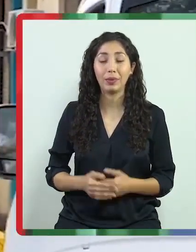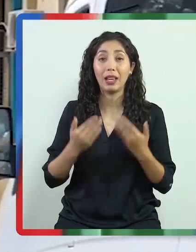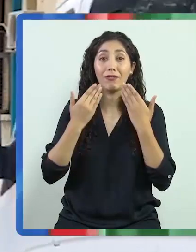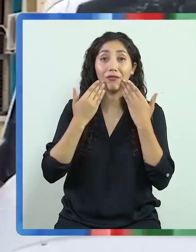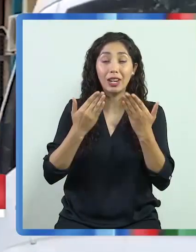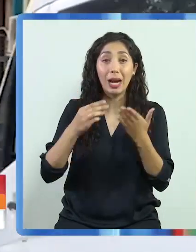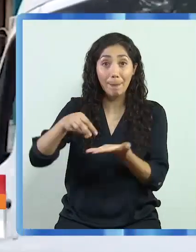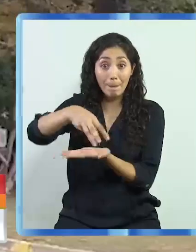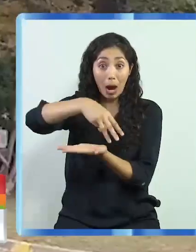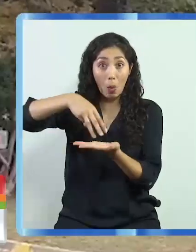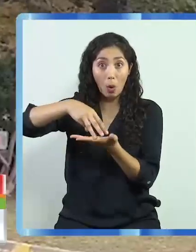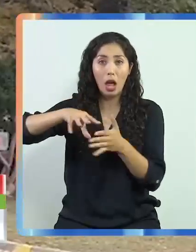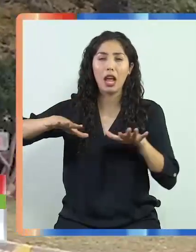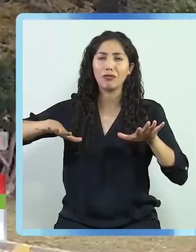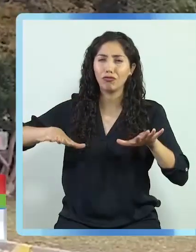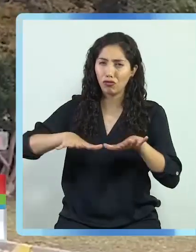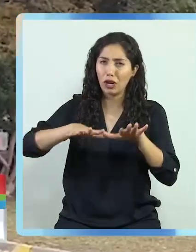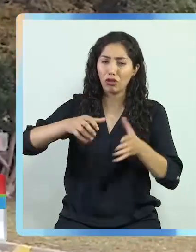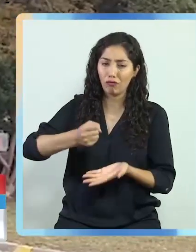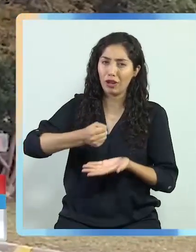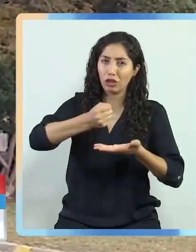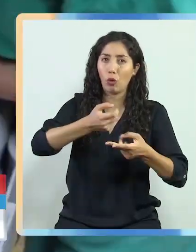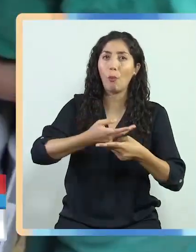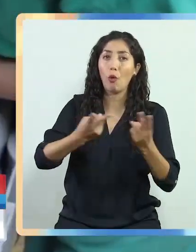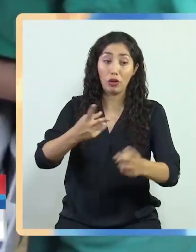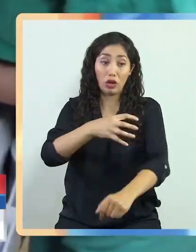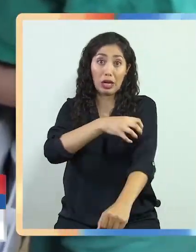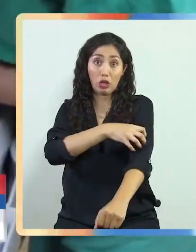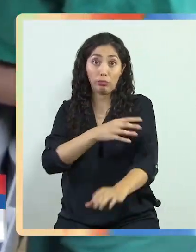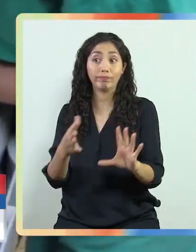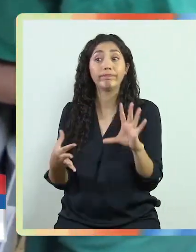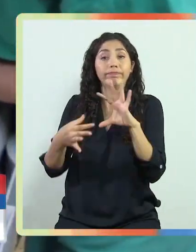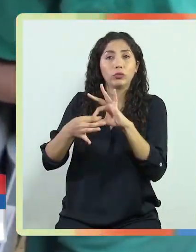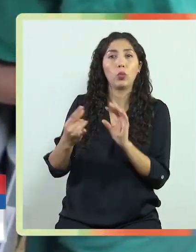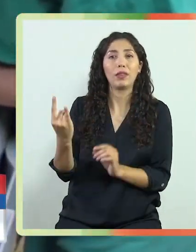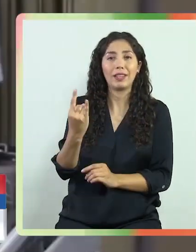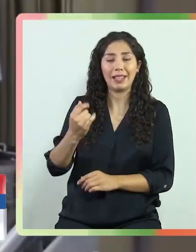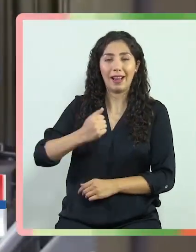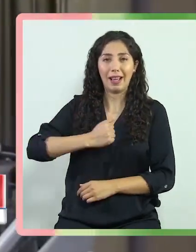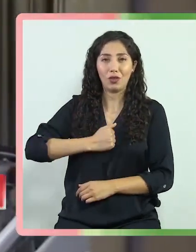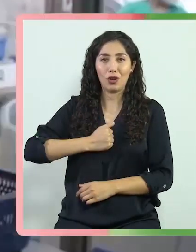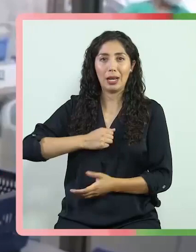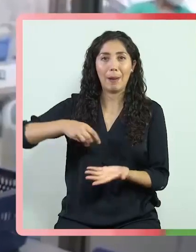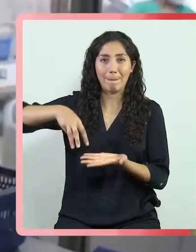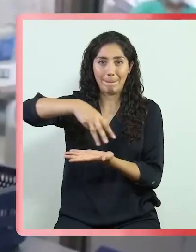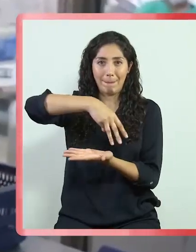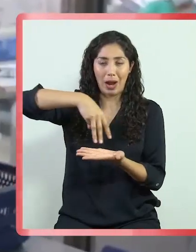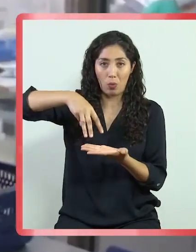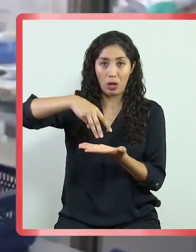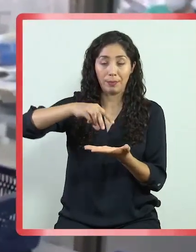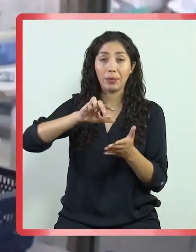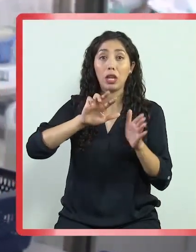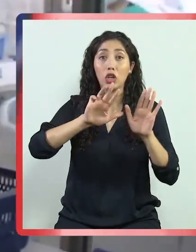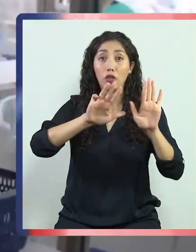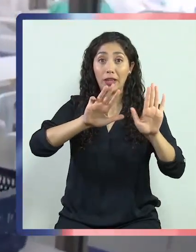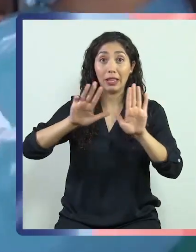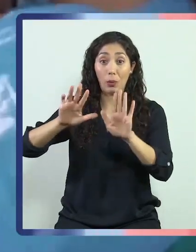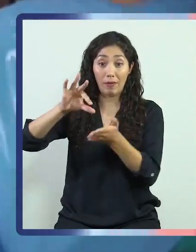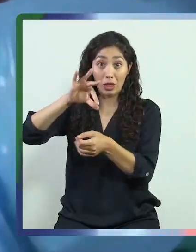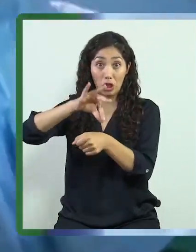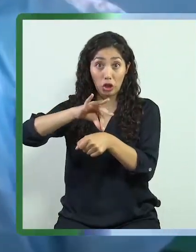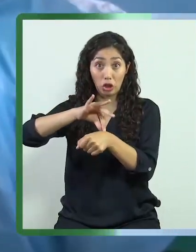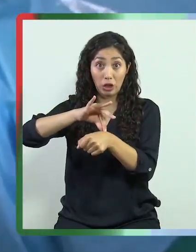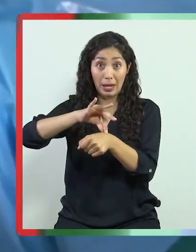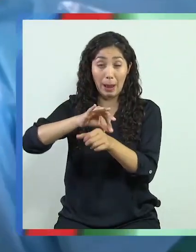Becas Maule es un esfuerzo en inversión pública en la región en conjunto con la Universidad Católica del Maule. De los 99